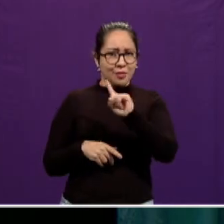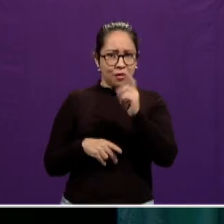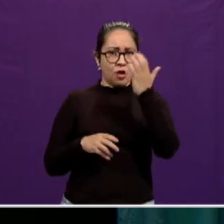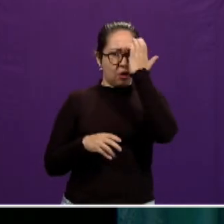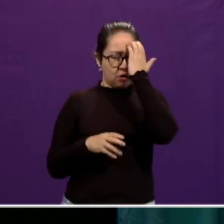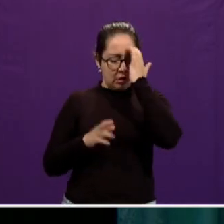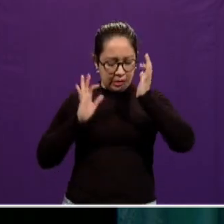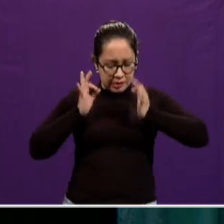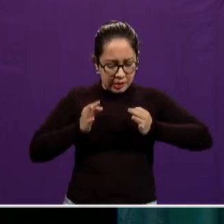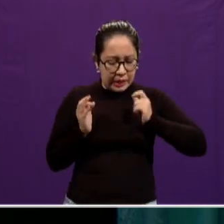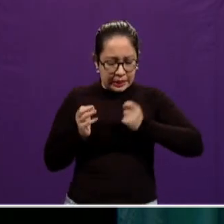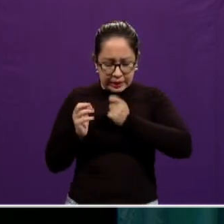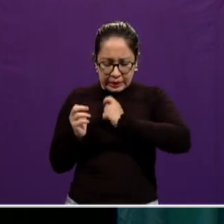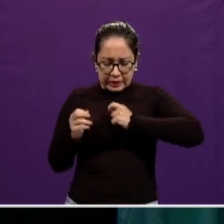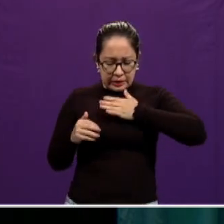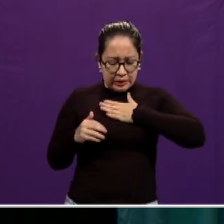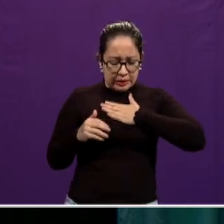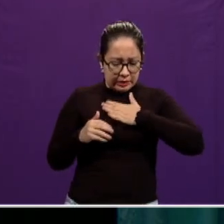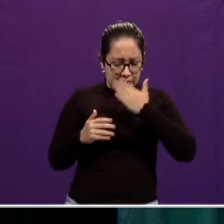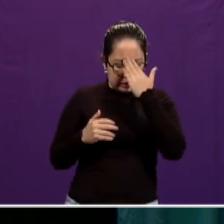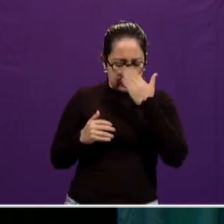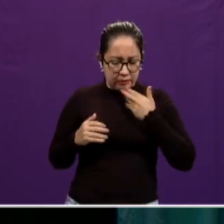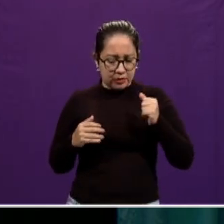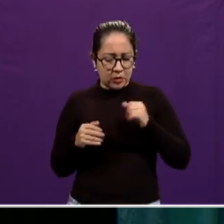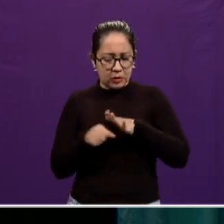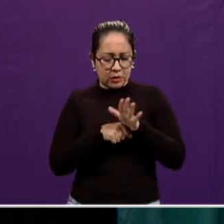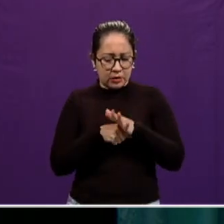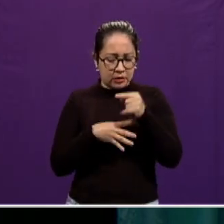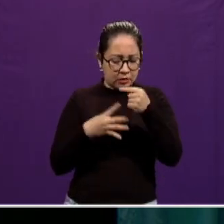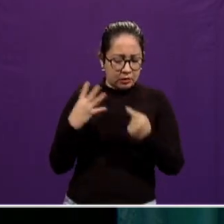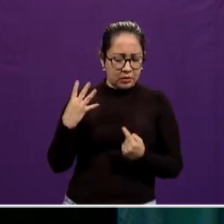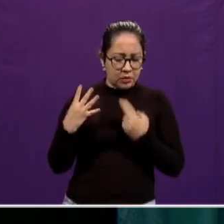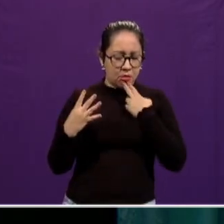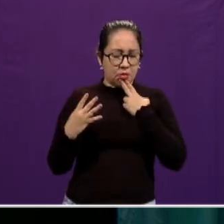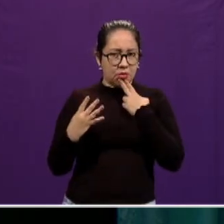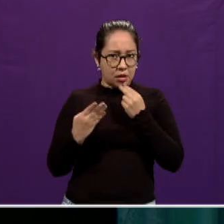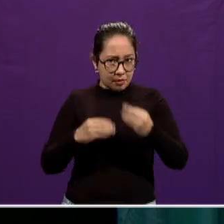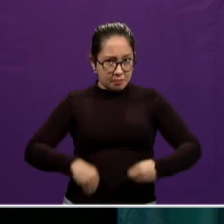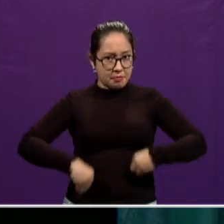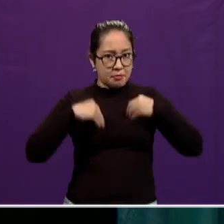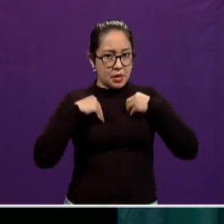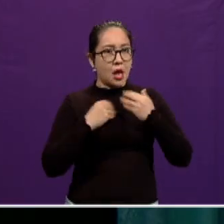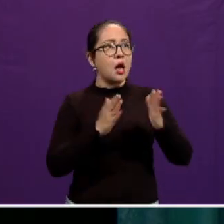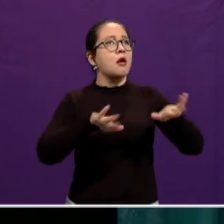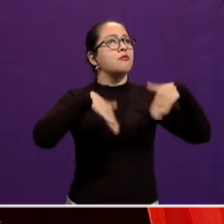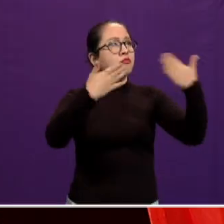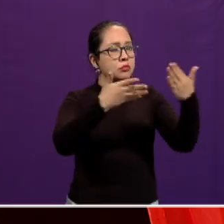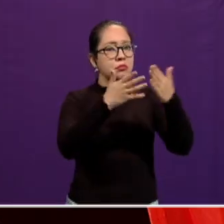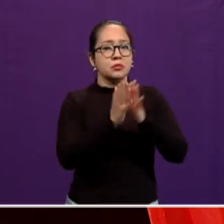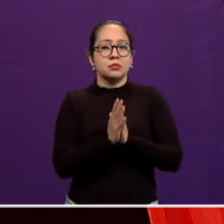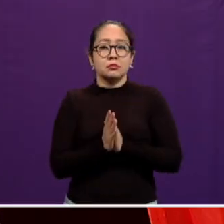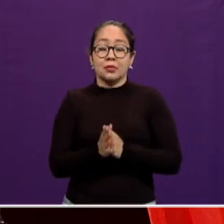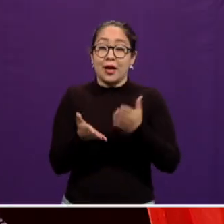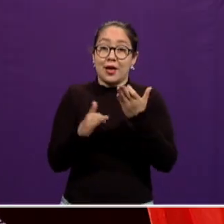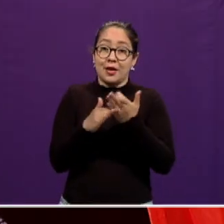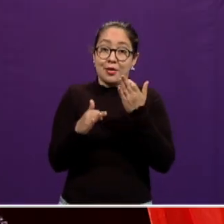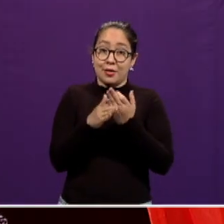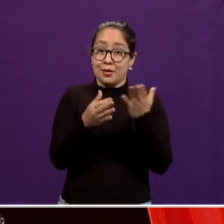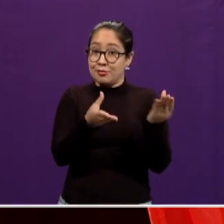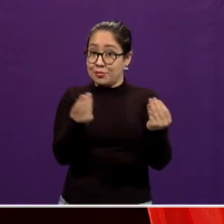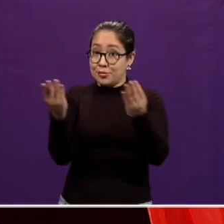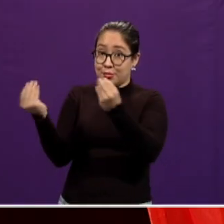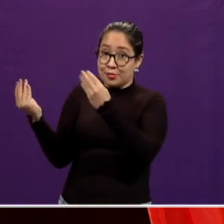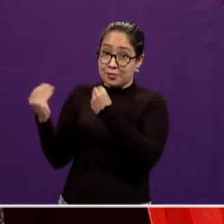conocer mis herramientas, mis recursos y saberlos utilizar en la vida. Eso es la psicoterapia. Y que ahorita, bueno, hay muchos centros como el CBEP en